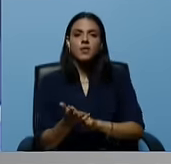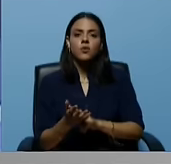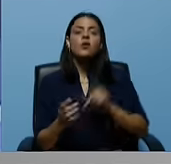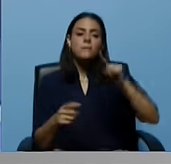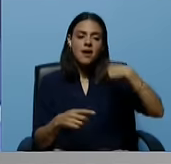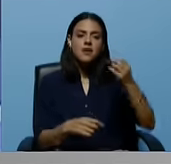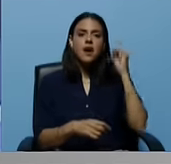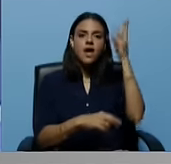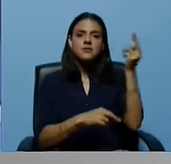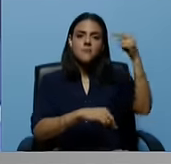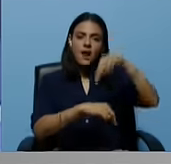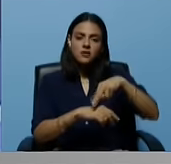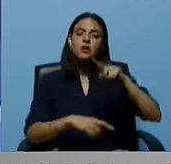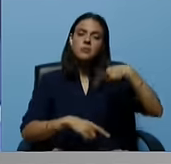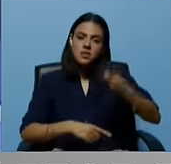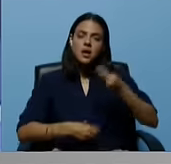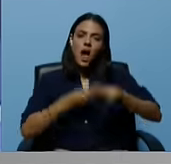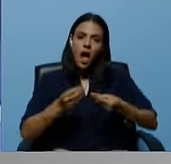ordinaria.